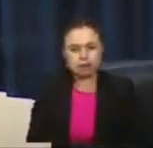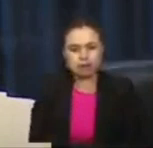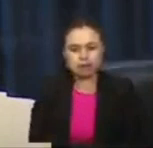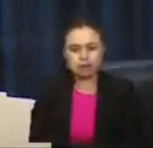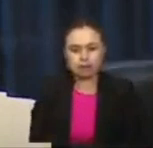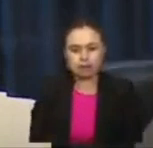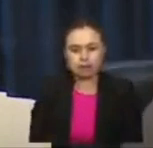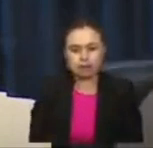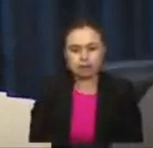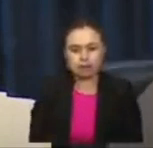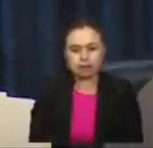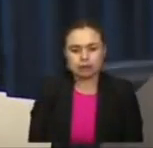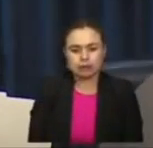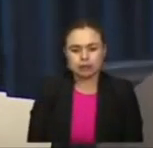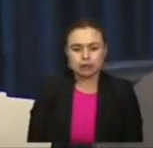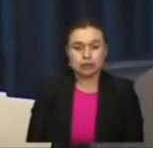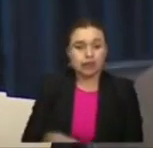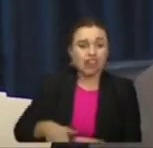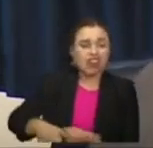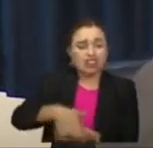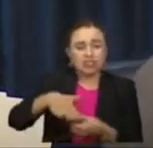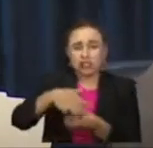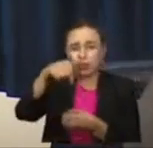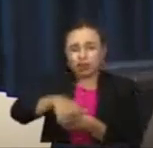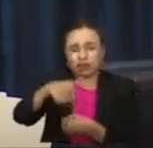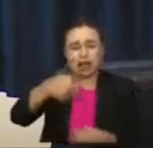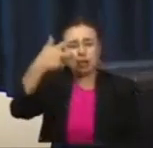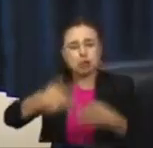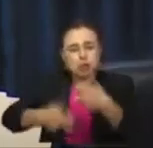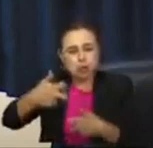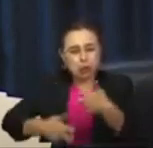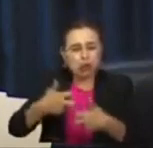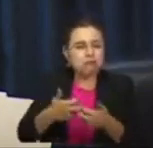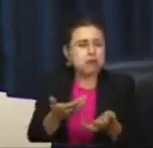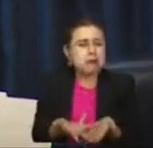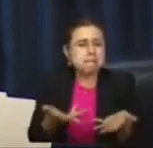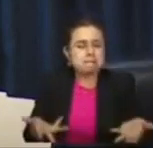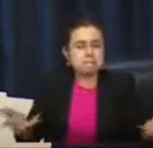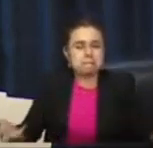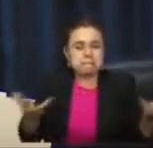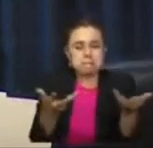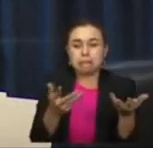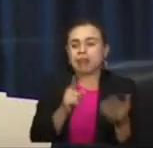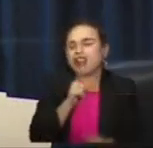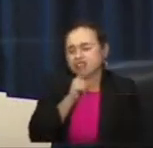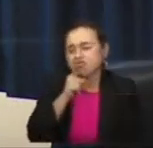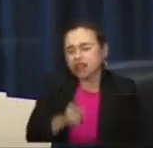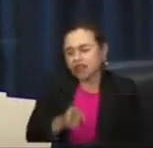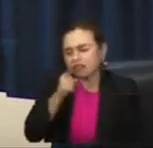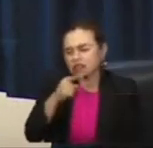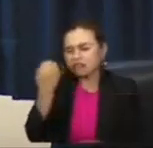todas estas situaciones son producto de lo que puede que se llame los gajes del